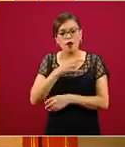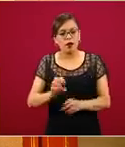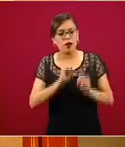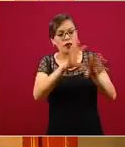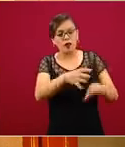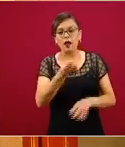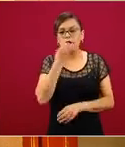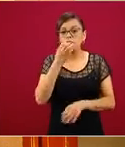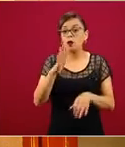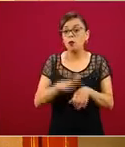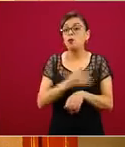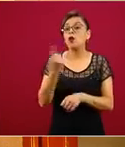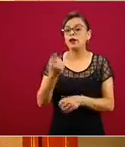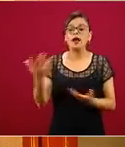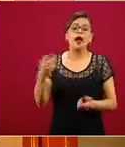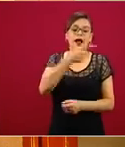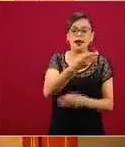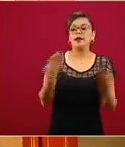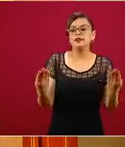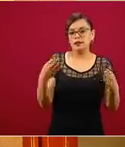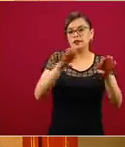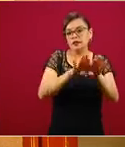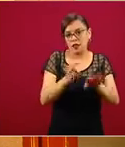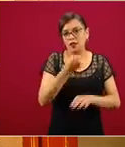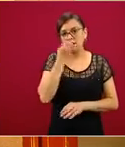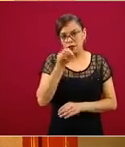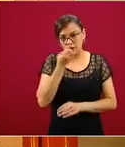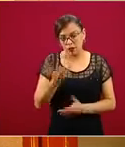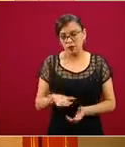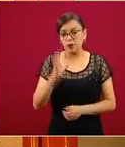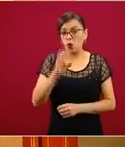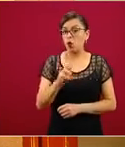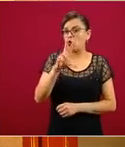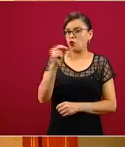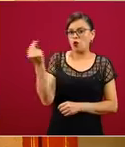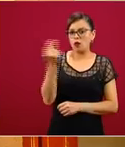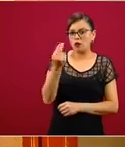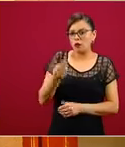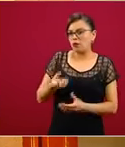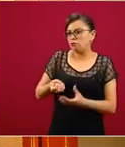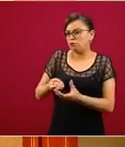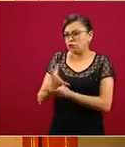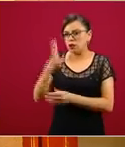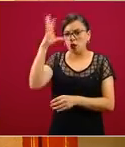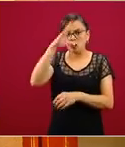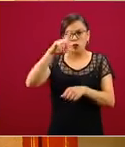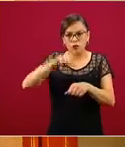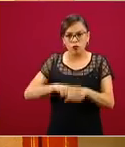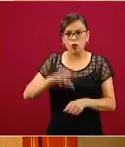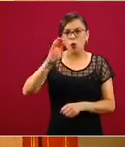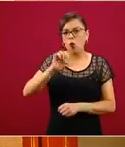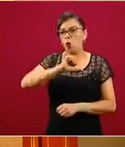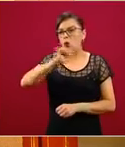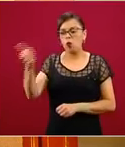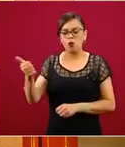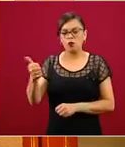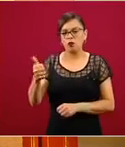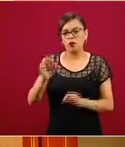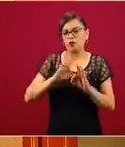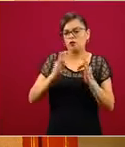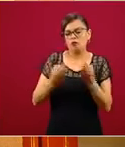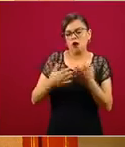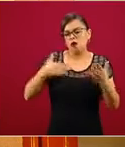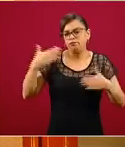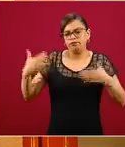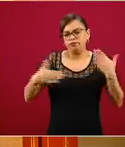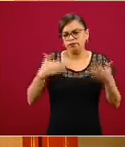cerrada la escuela, o no tiene que ir a un sitio recreativo, cultural o de otro tipo de esparcimiento, de